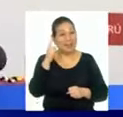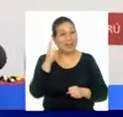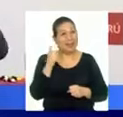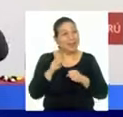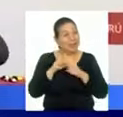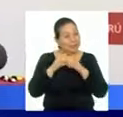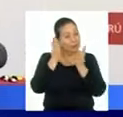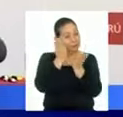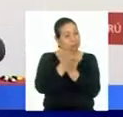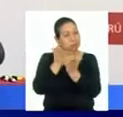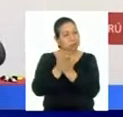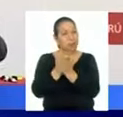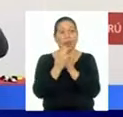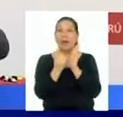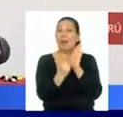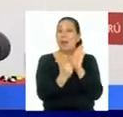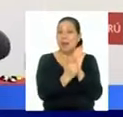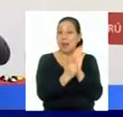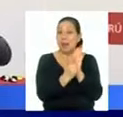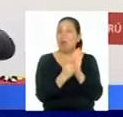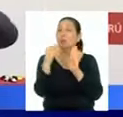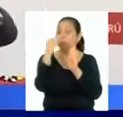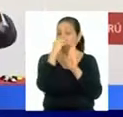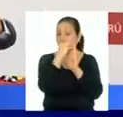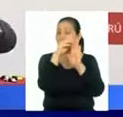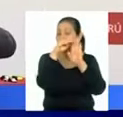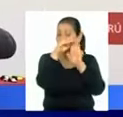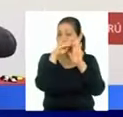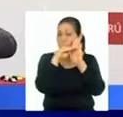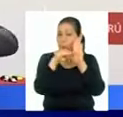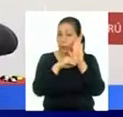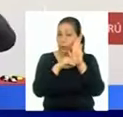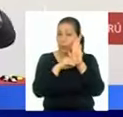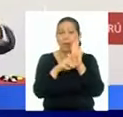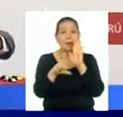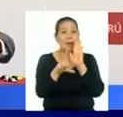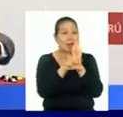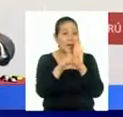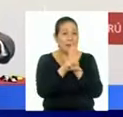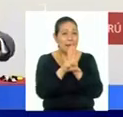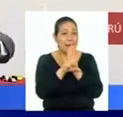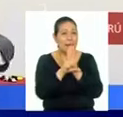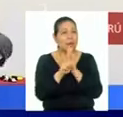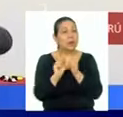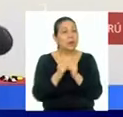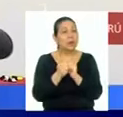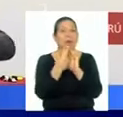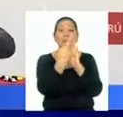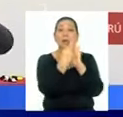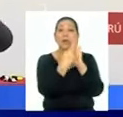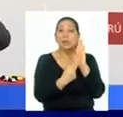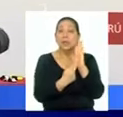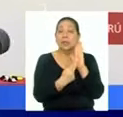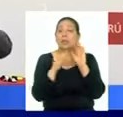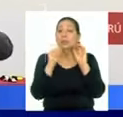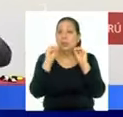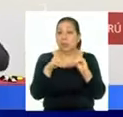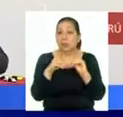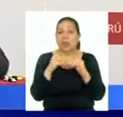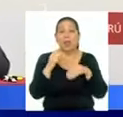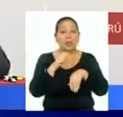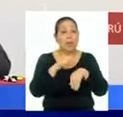marco estricto de la ley, es decir, se han cumplido las reglas contenidas en la ley y en los respectivos reglamentos y se han cumplido